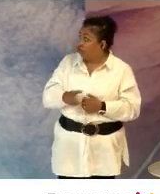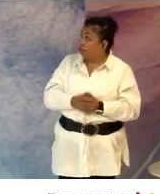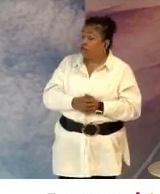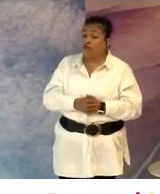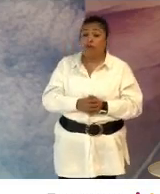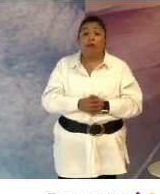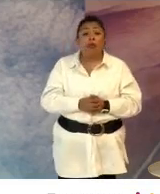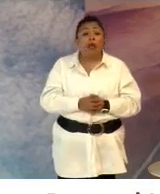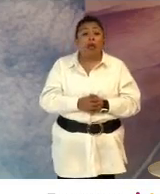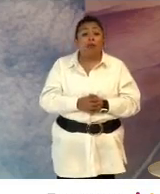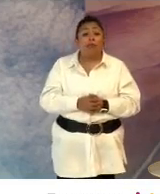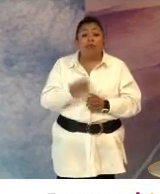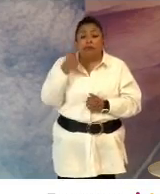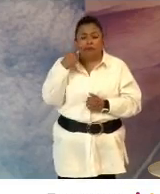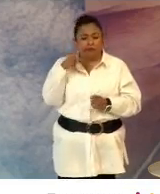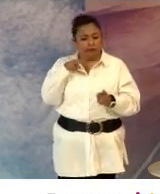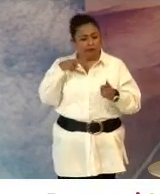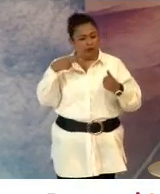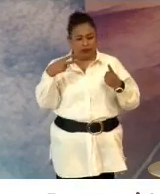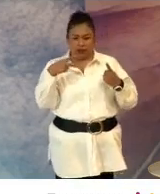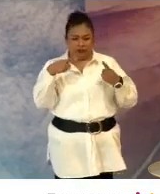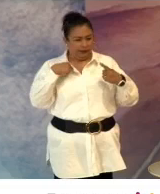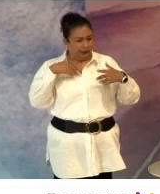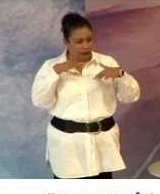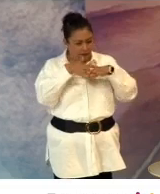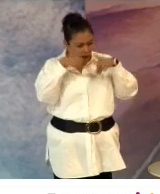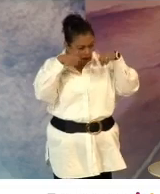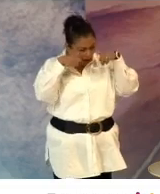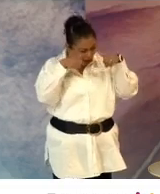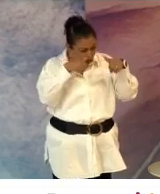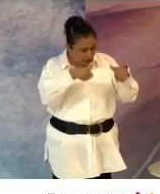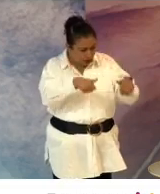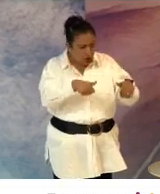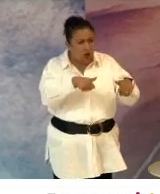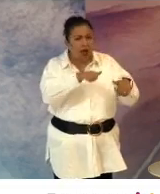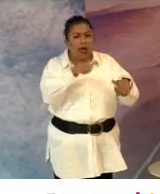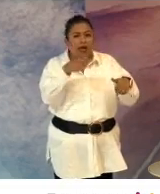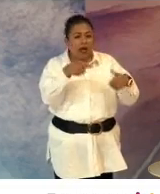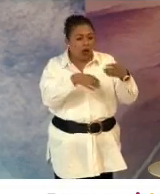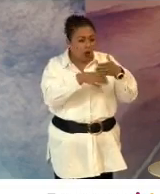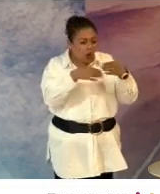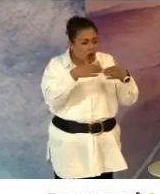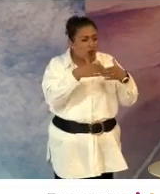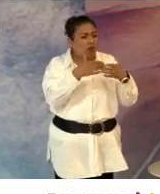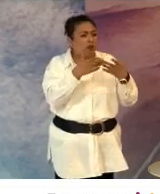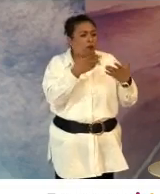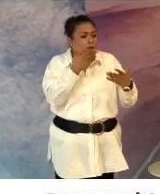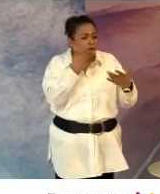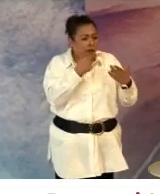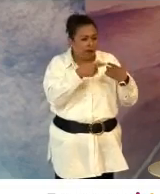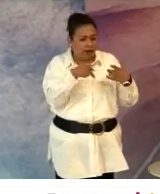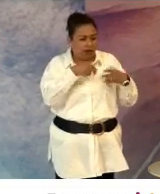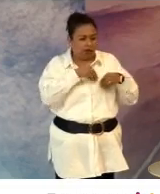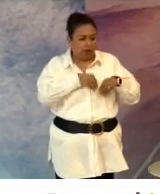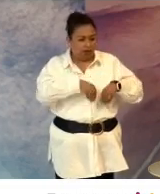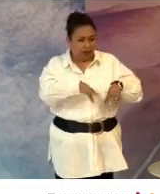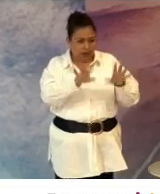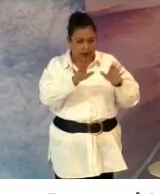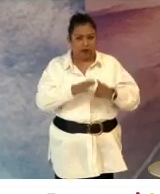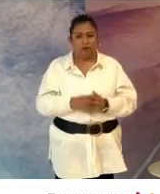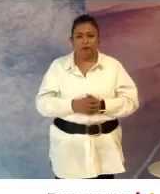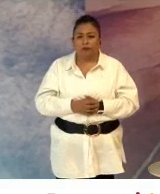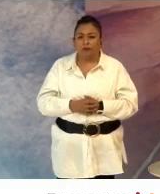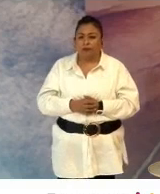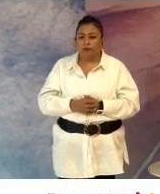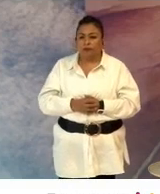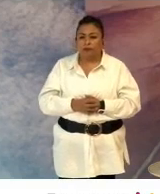de redirigir nuestra atención del objeto a la fuente y de soltar.